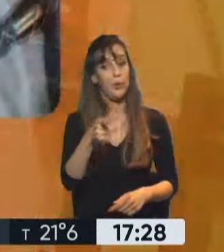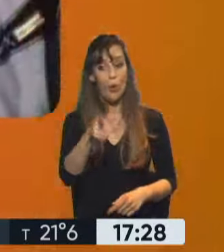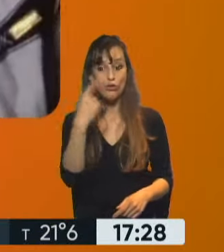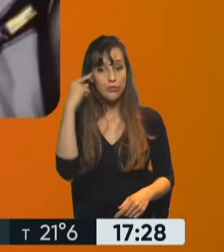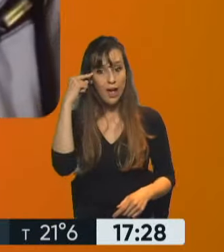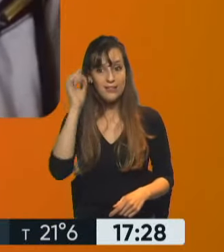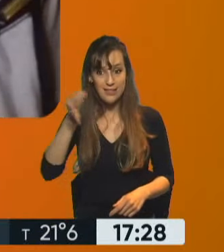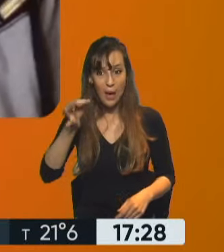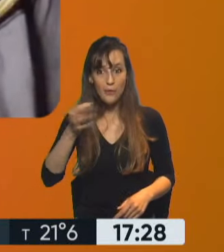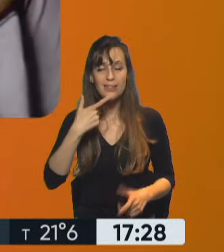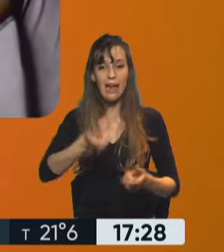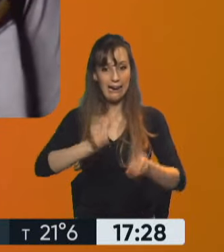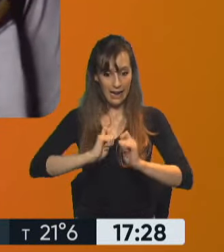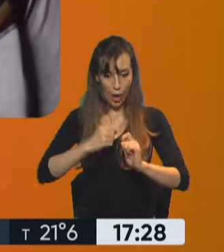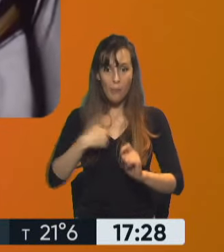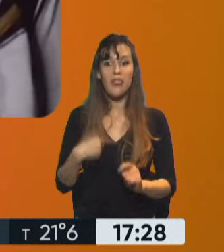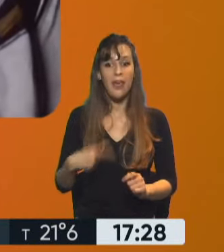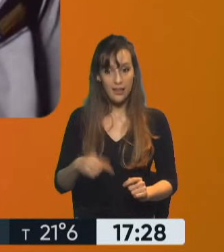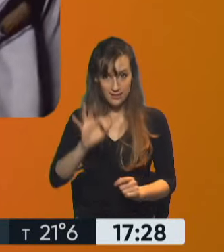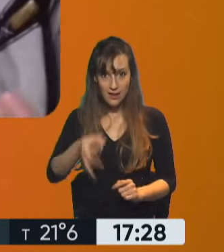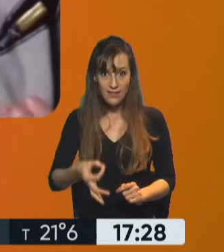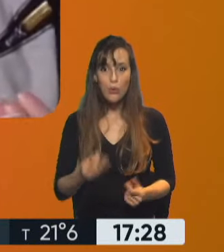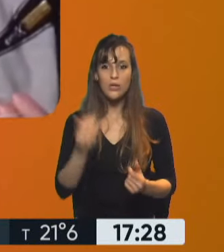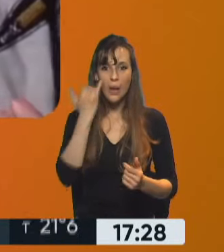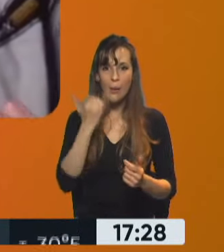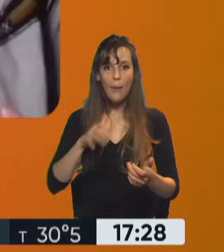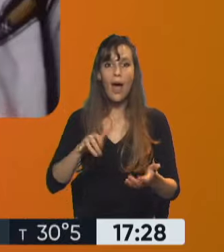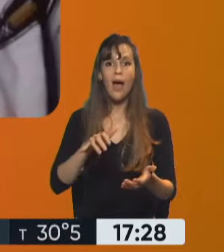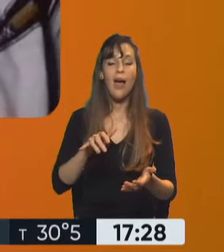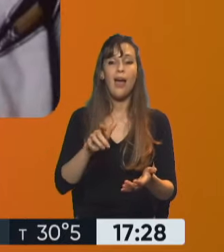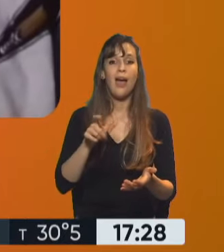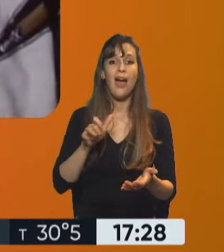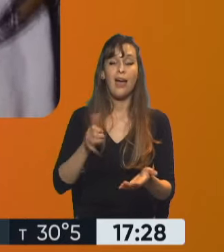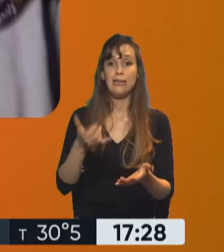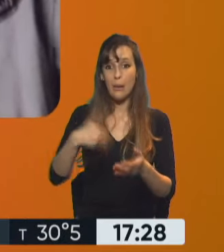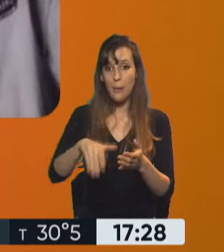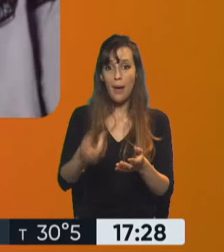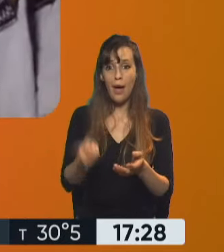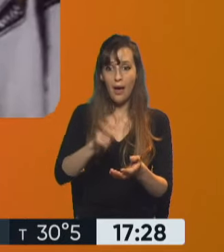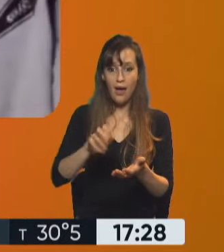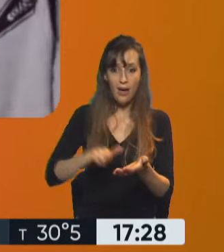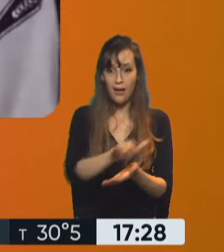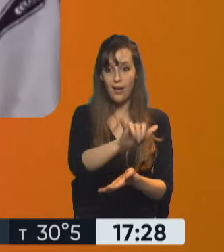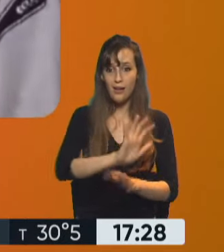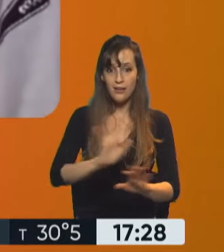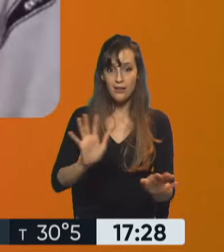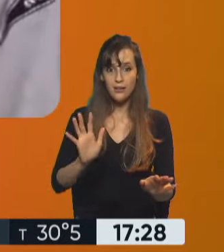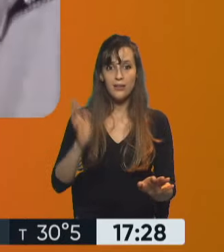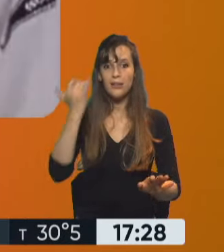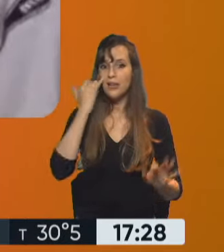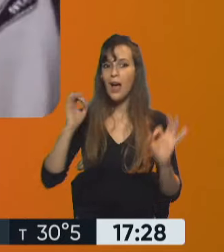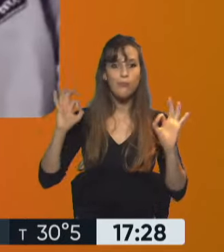estuviste pensando qué me vas a traer, porque digo, si ya te vas para el aeropuerto, ya lo habrás, me imagino. Está todo cerrado